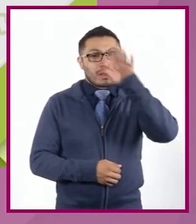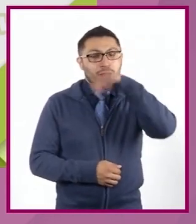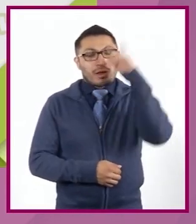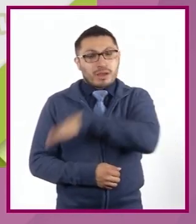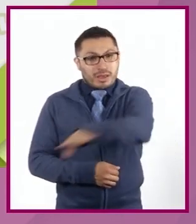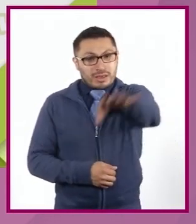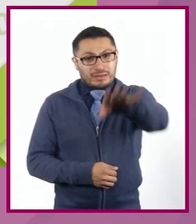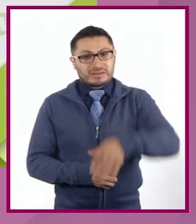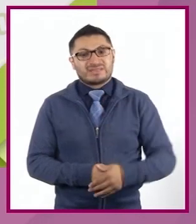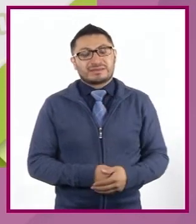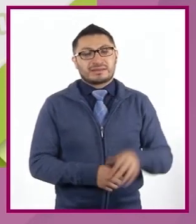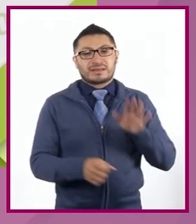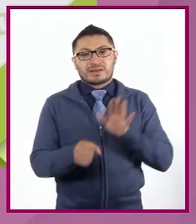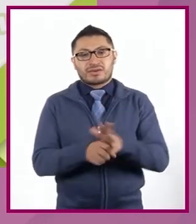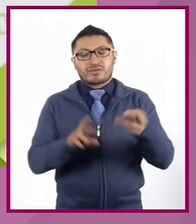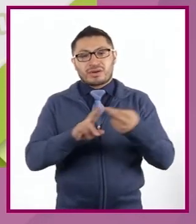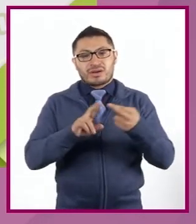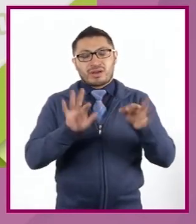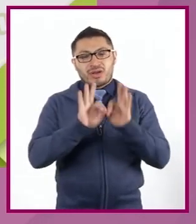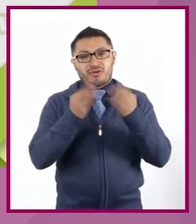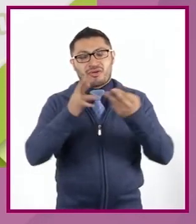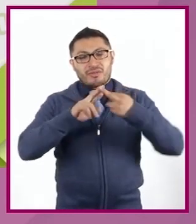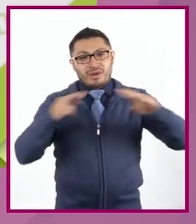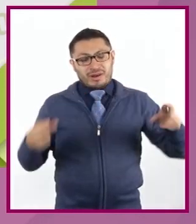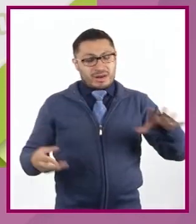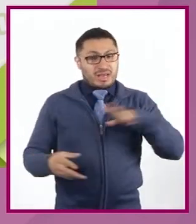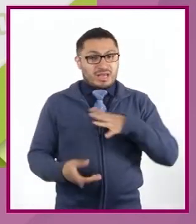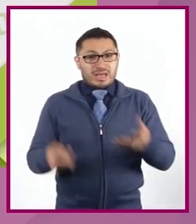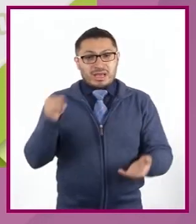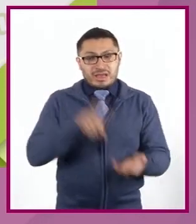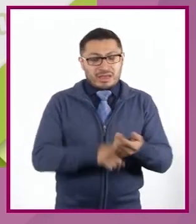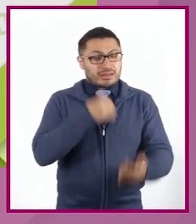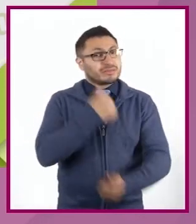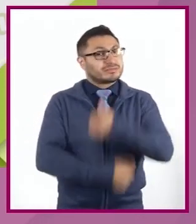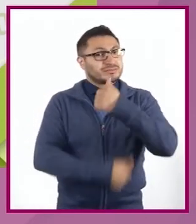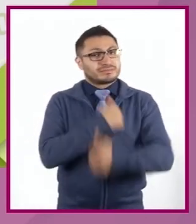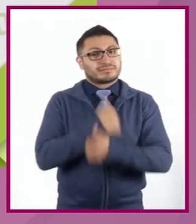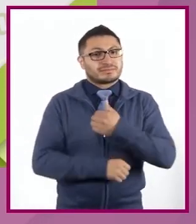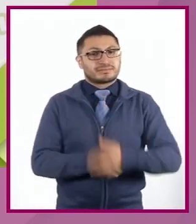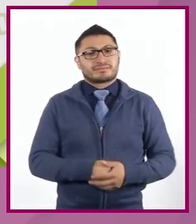¿Qué tipo de relaciones son las que se dan en la competencia?